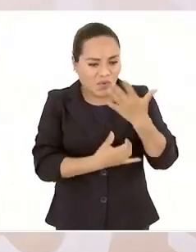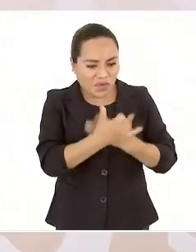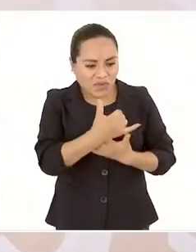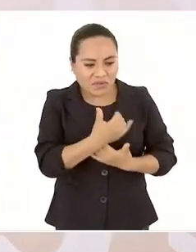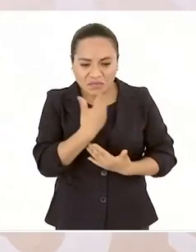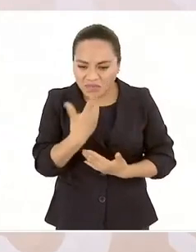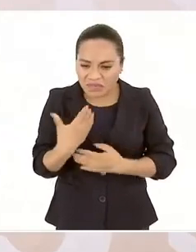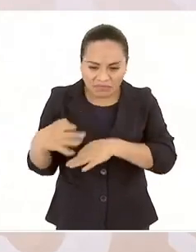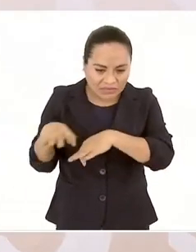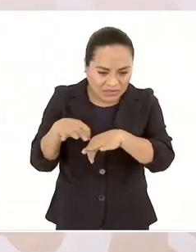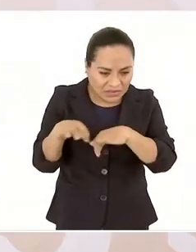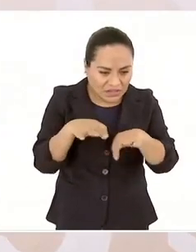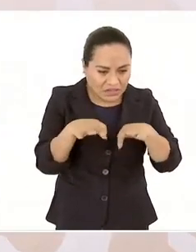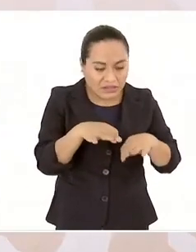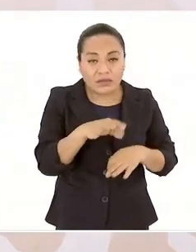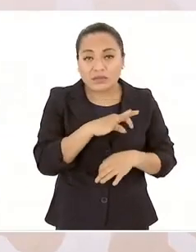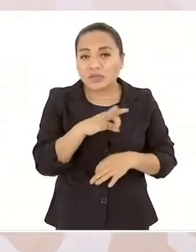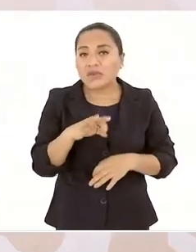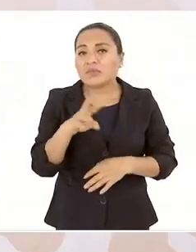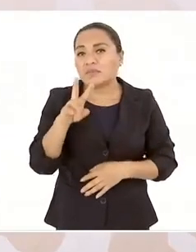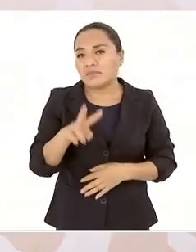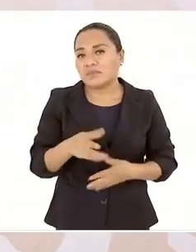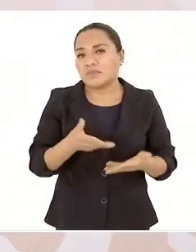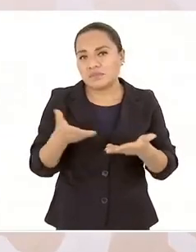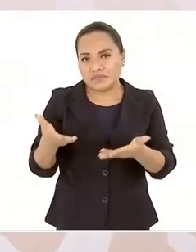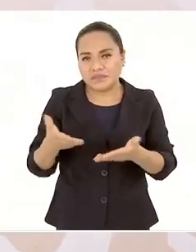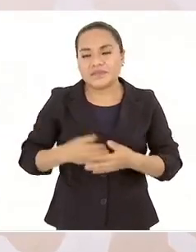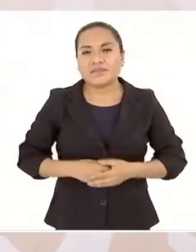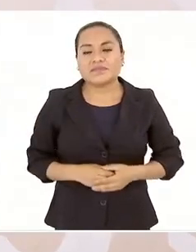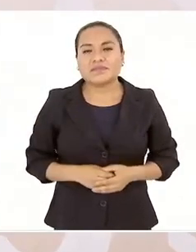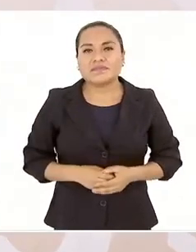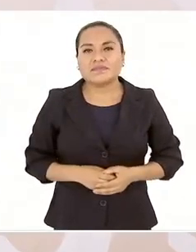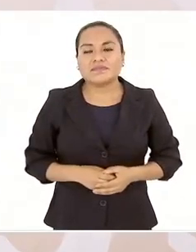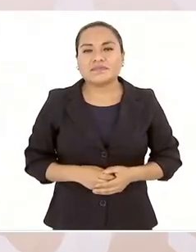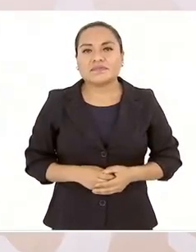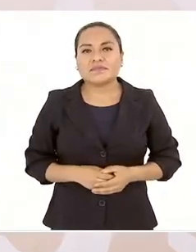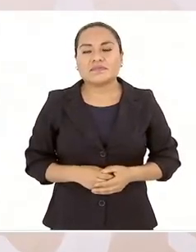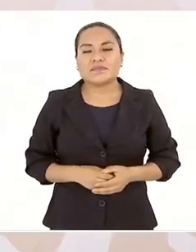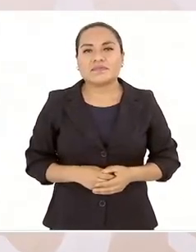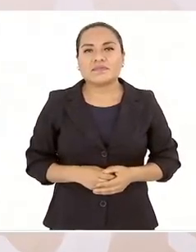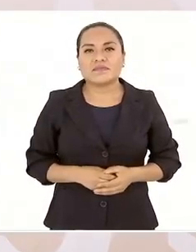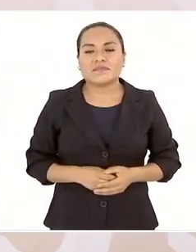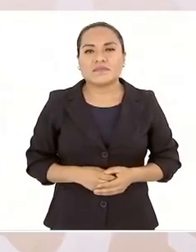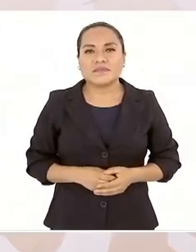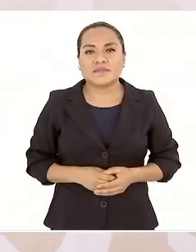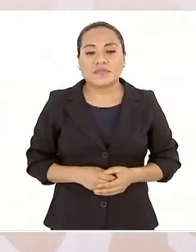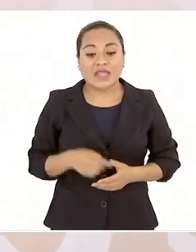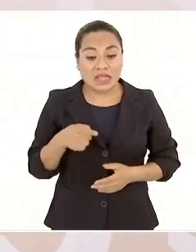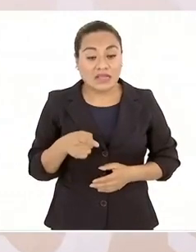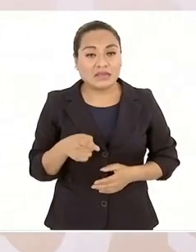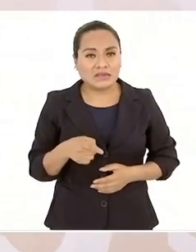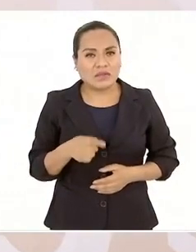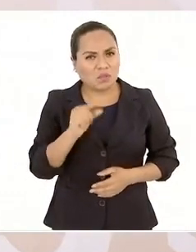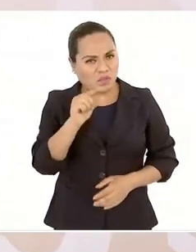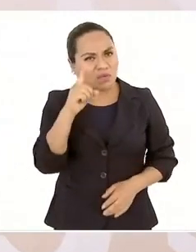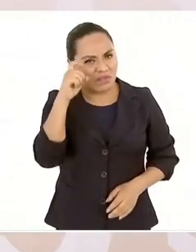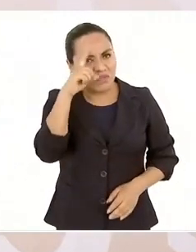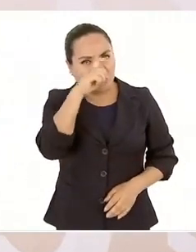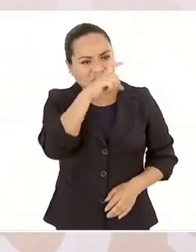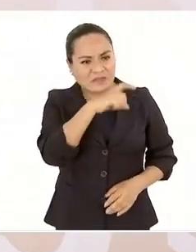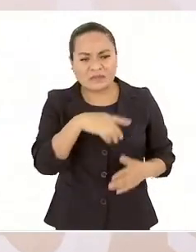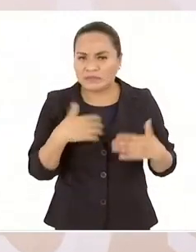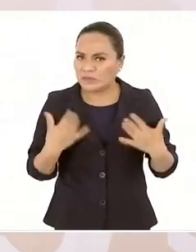y convertirlo en realidad. Es un desafío